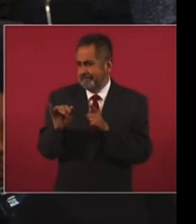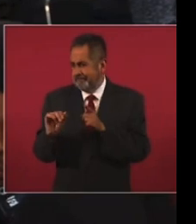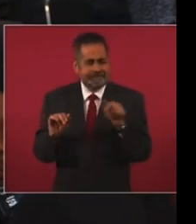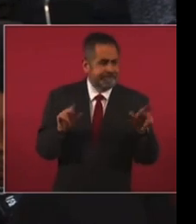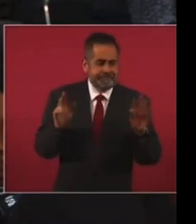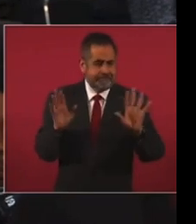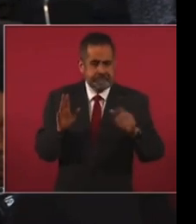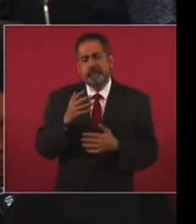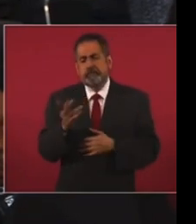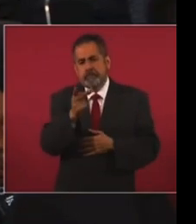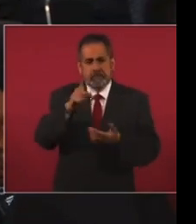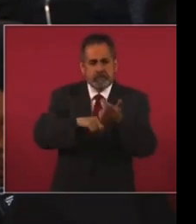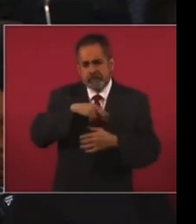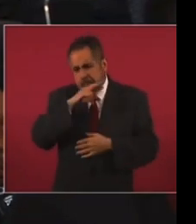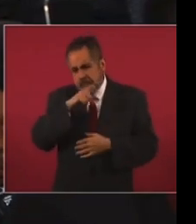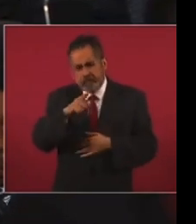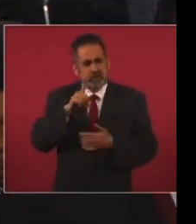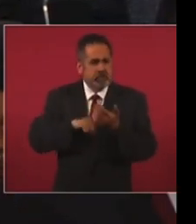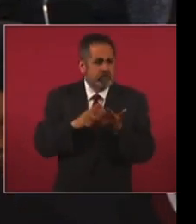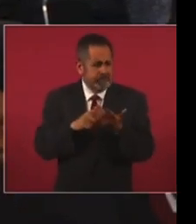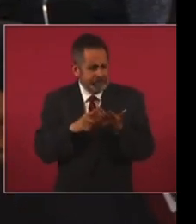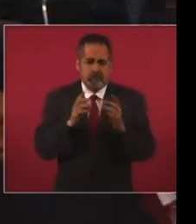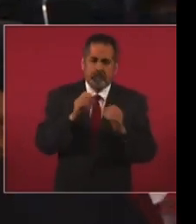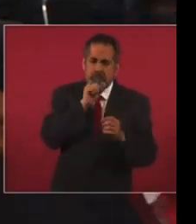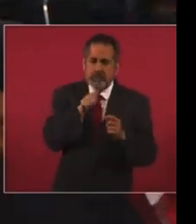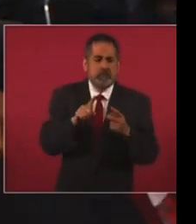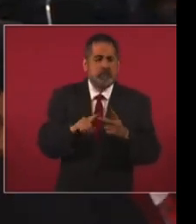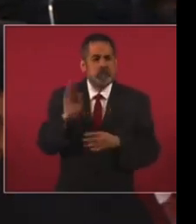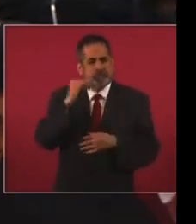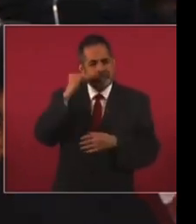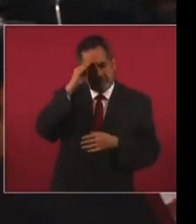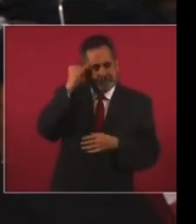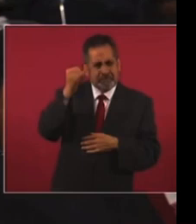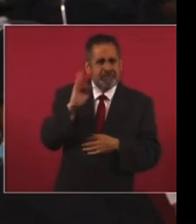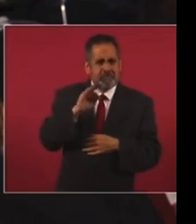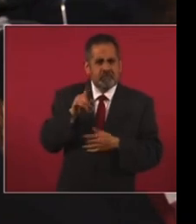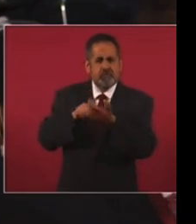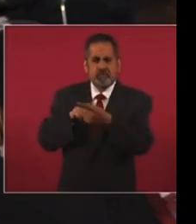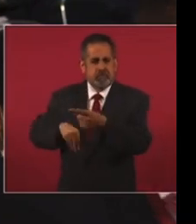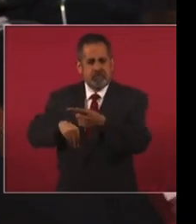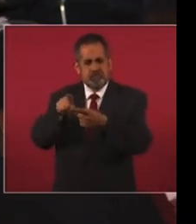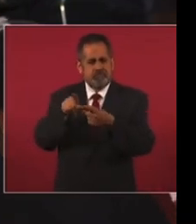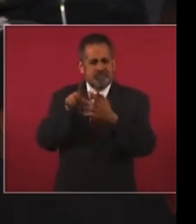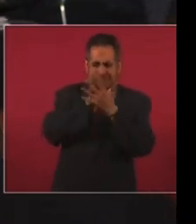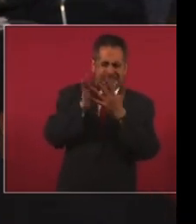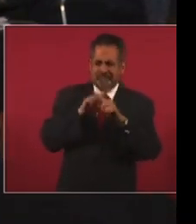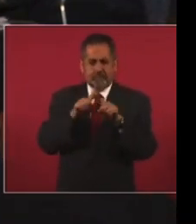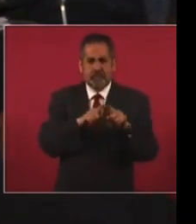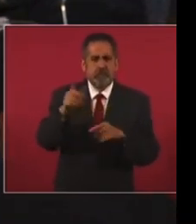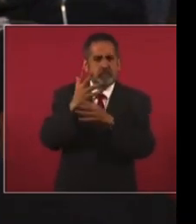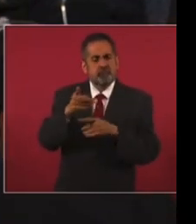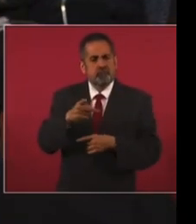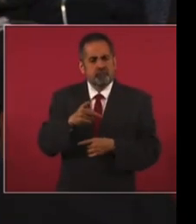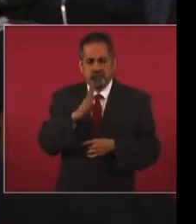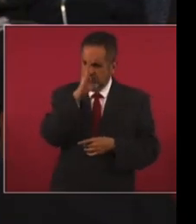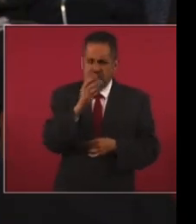sé si usted preocupa por eso y también si piensa que tal vez tiene parte de la culpa. ¿Por qué habla de usted de una manera muy